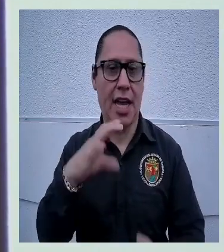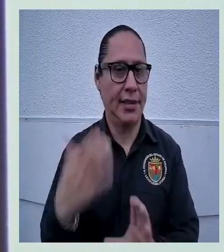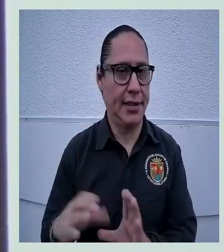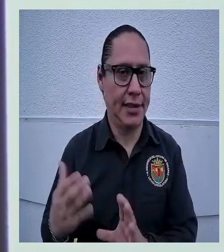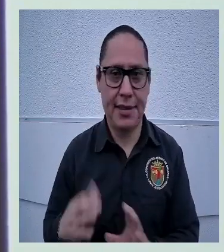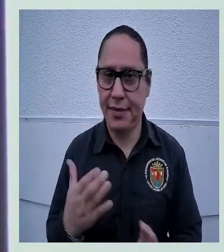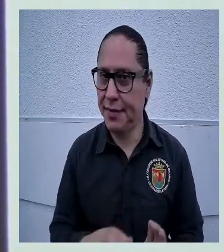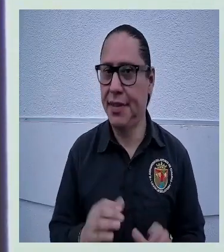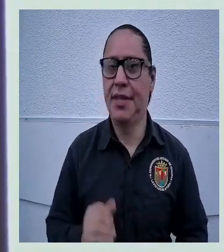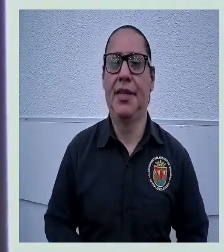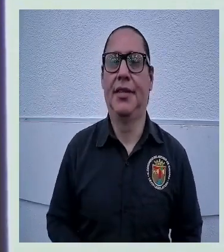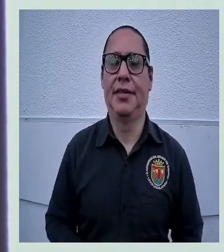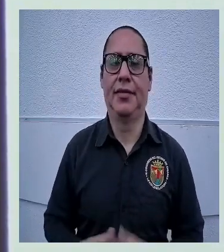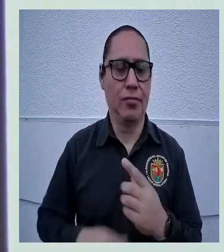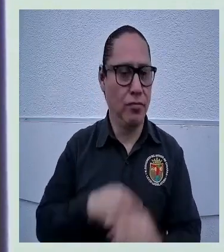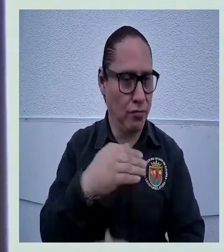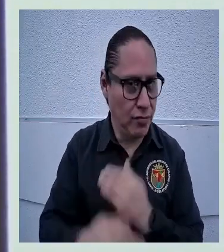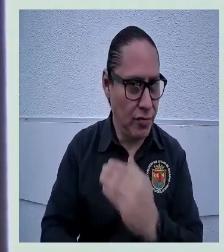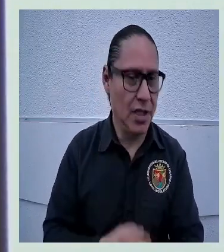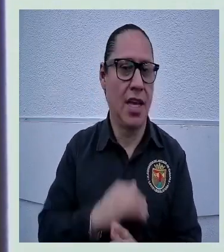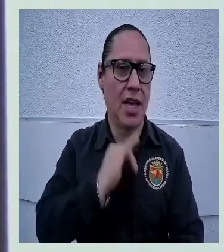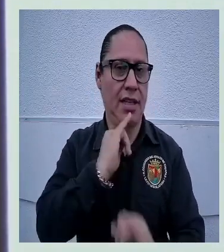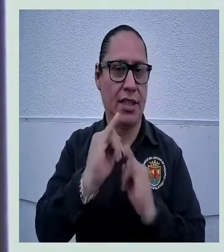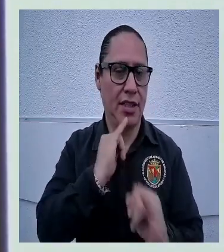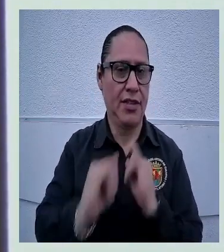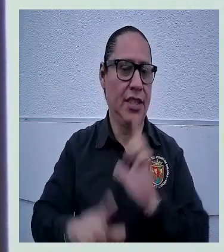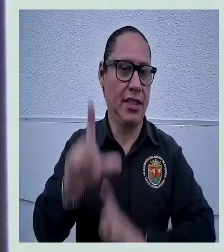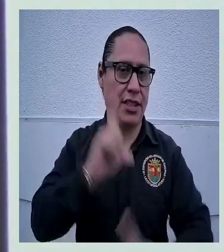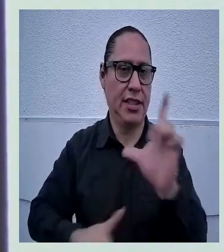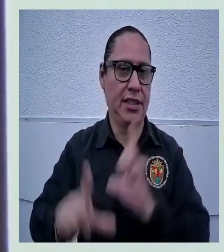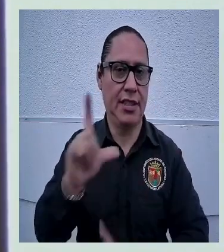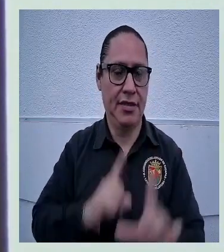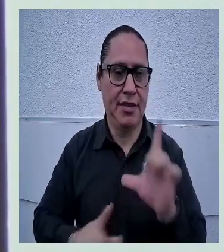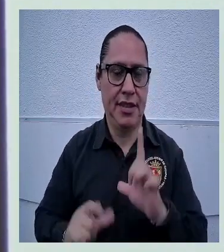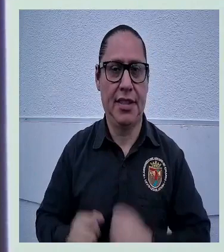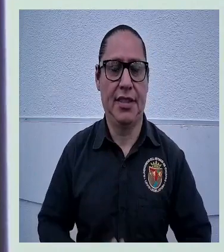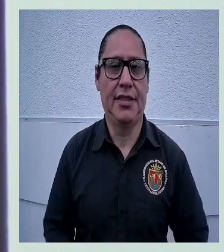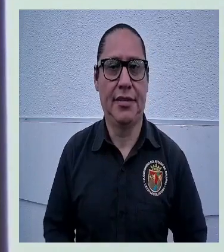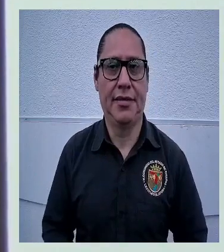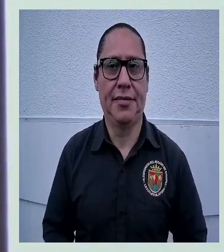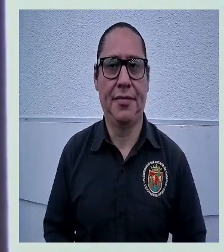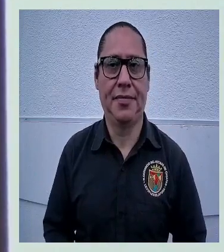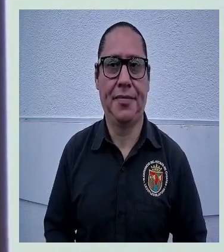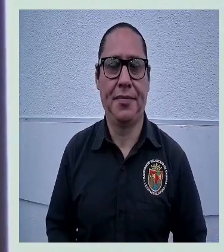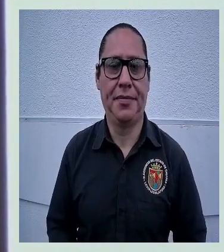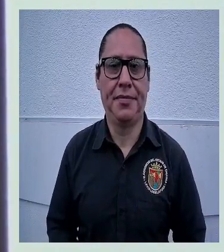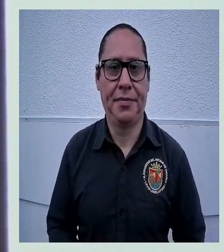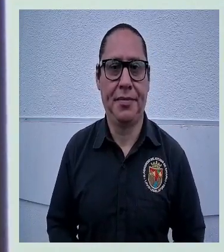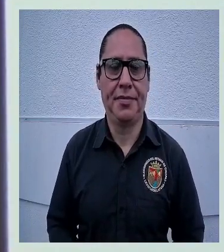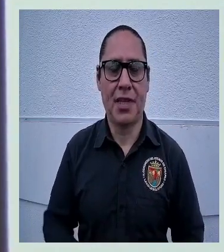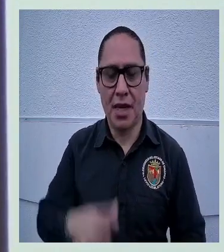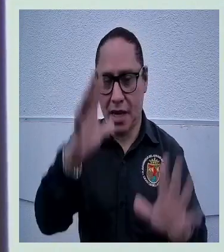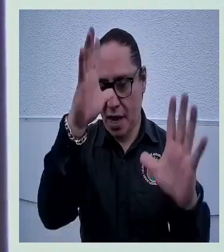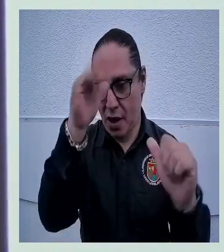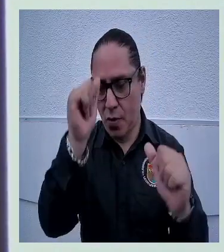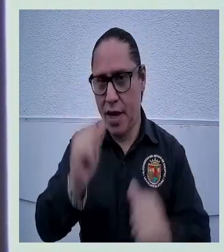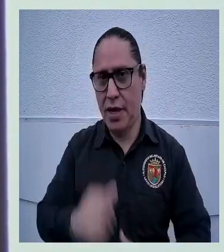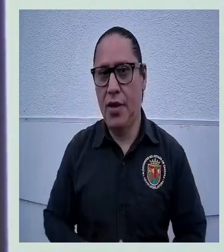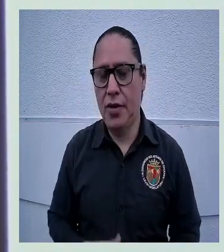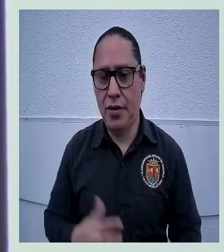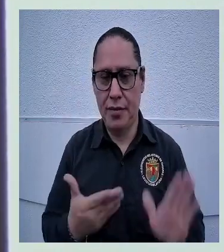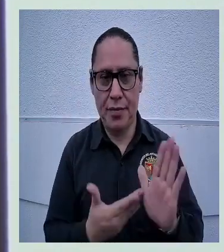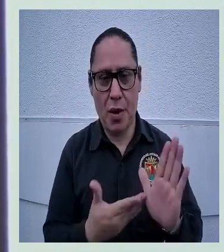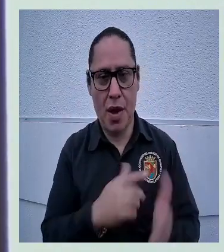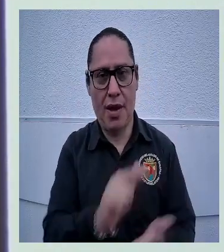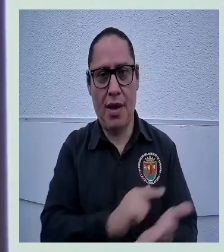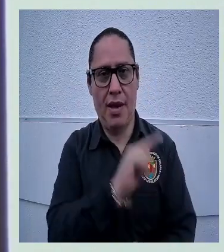certificación progresiva de intérpretes de lengua de señas mexicana de acuerdo lo establecido